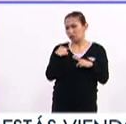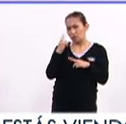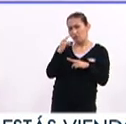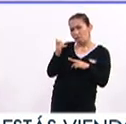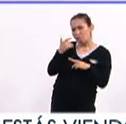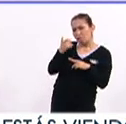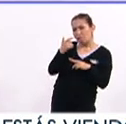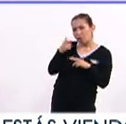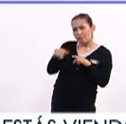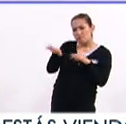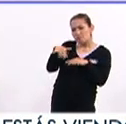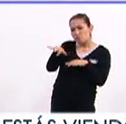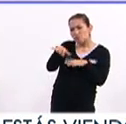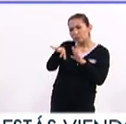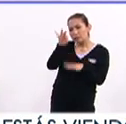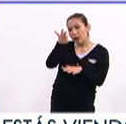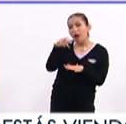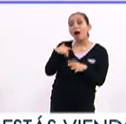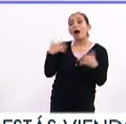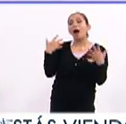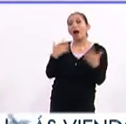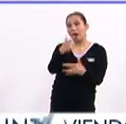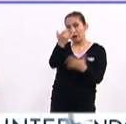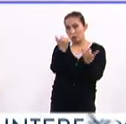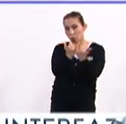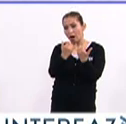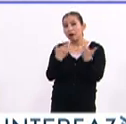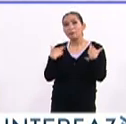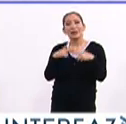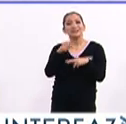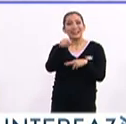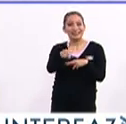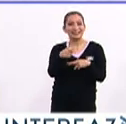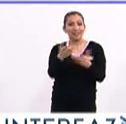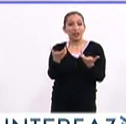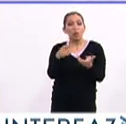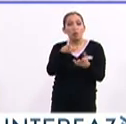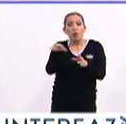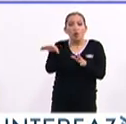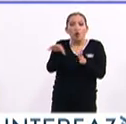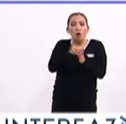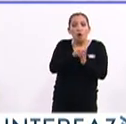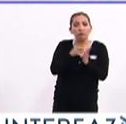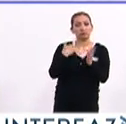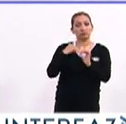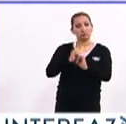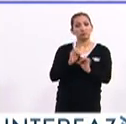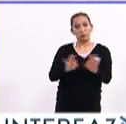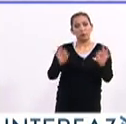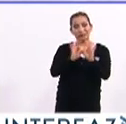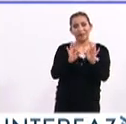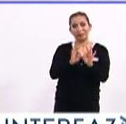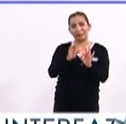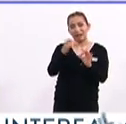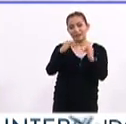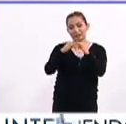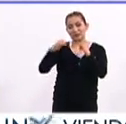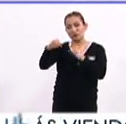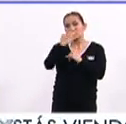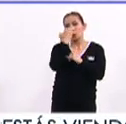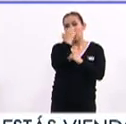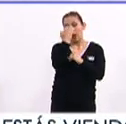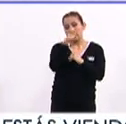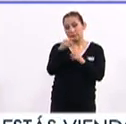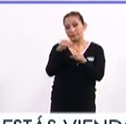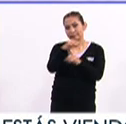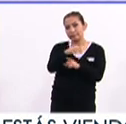realidad. Y me parece que eso es una situación que retoman como bandera pues muchas de estas instituciones y es